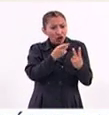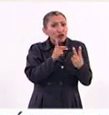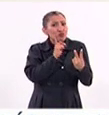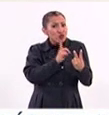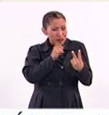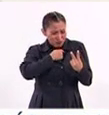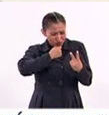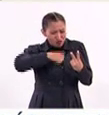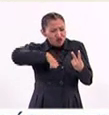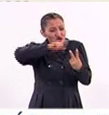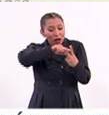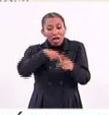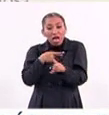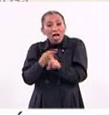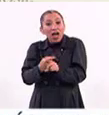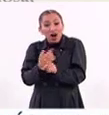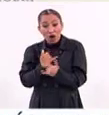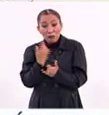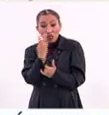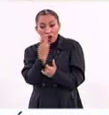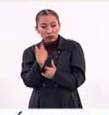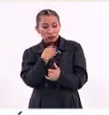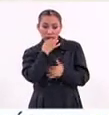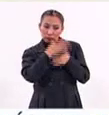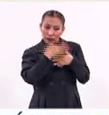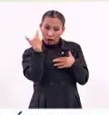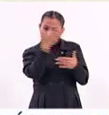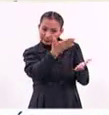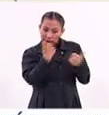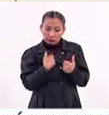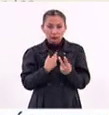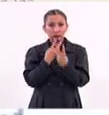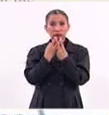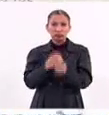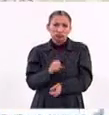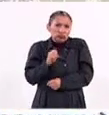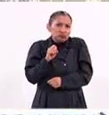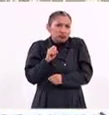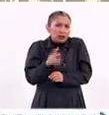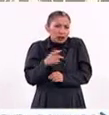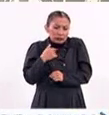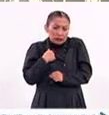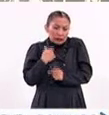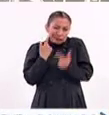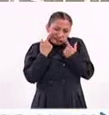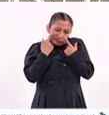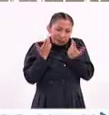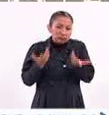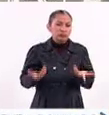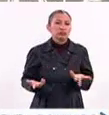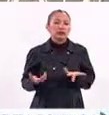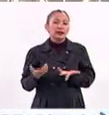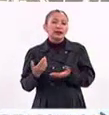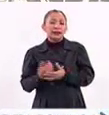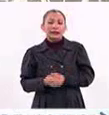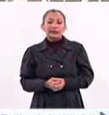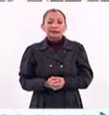Dos viejitas. Okay. Y entonces las llaman Netzahualcóyotl y ellas dicen, bueno, pues es que, mire,